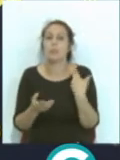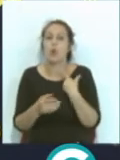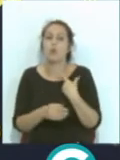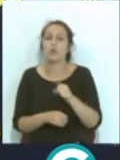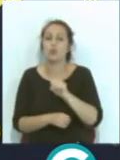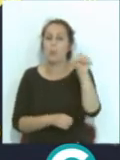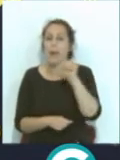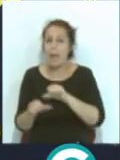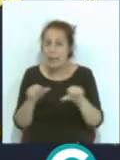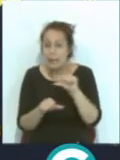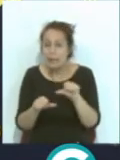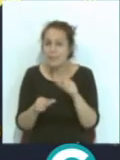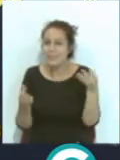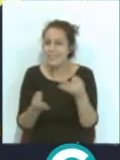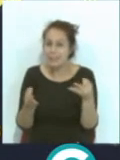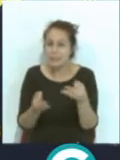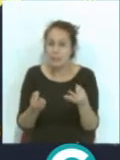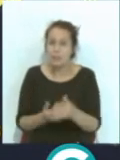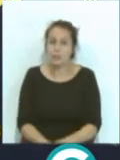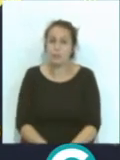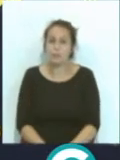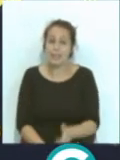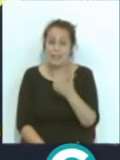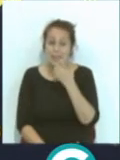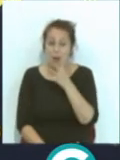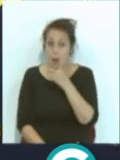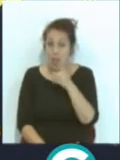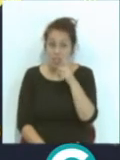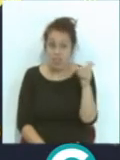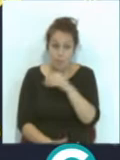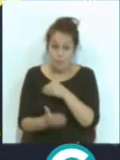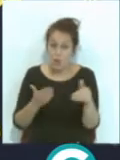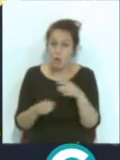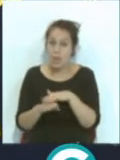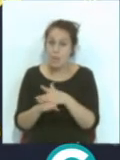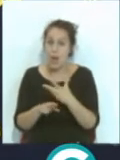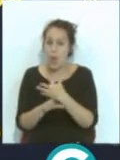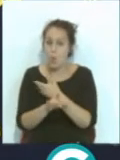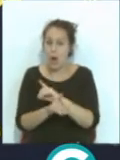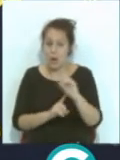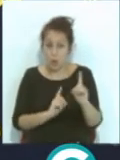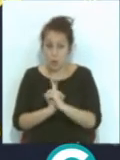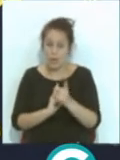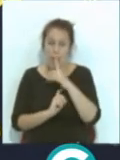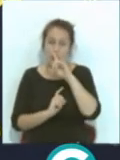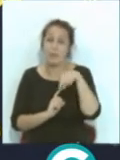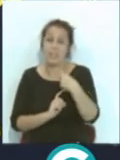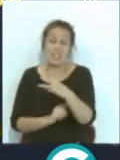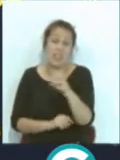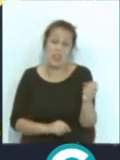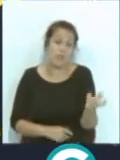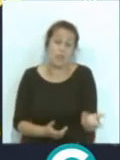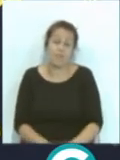al final es, pues si ahora tienen 100 millones para fichar para jugar contra nosotros, pues el año que viene tendrán 300. Pues eso,